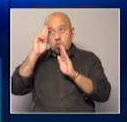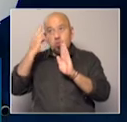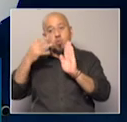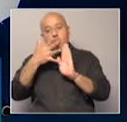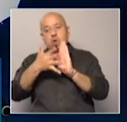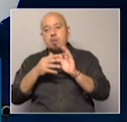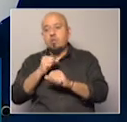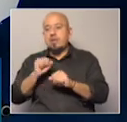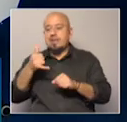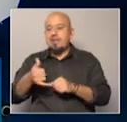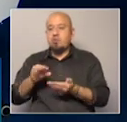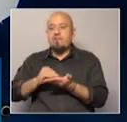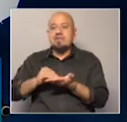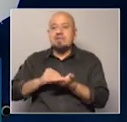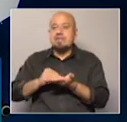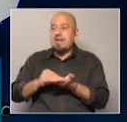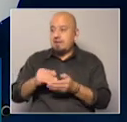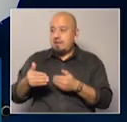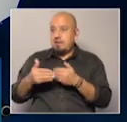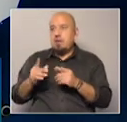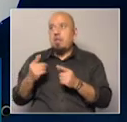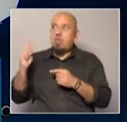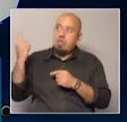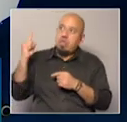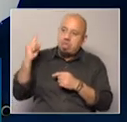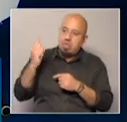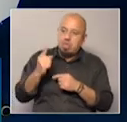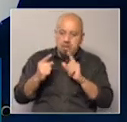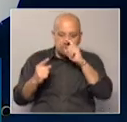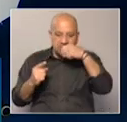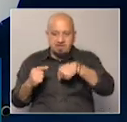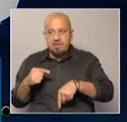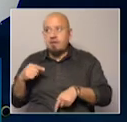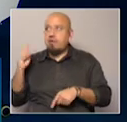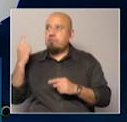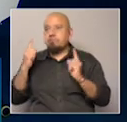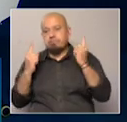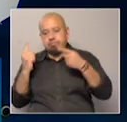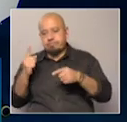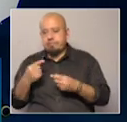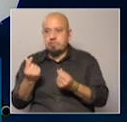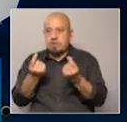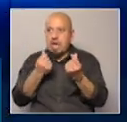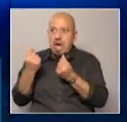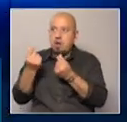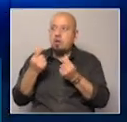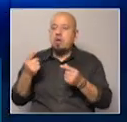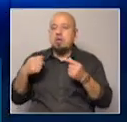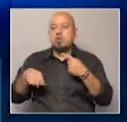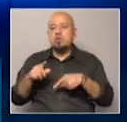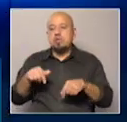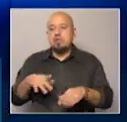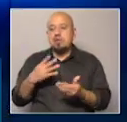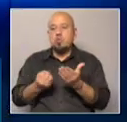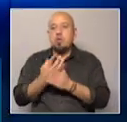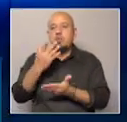una oficina cerca para iniciar el trámite y no necesariamente tener que venir a Montevideo. Con todo el traslado y costos. Con lo que supone, sí, obviamente. Sí. Bueno, se espera que con este nuevo